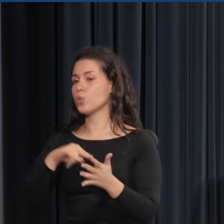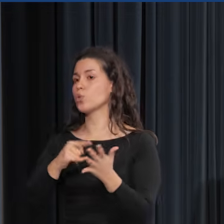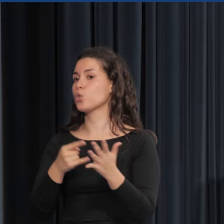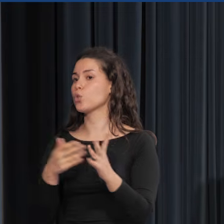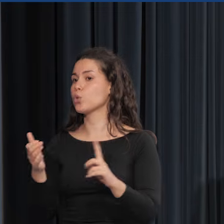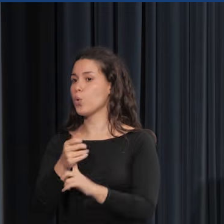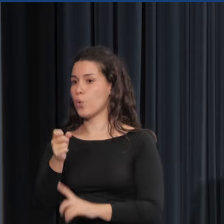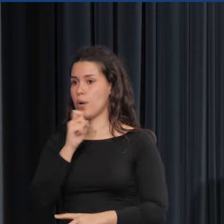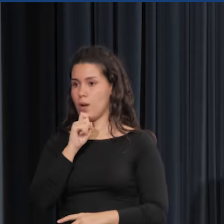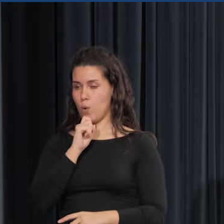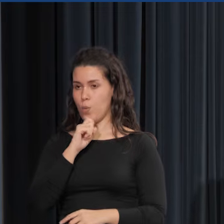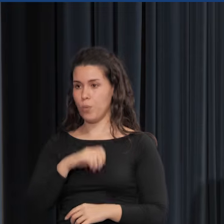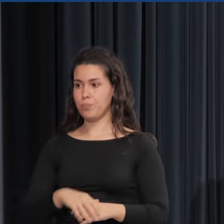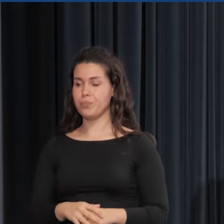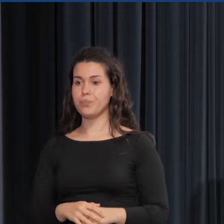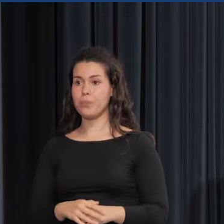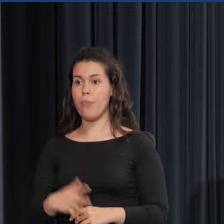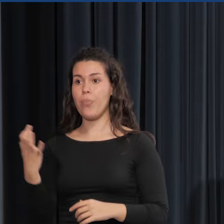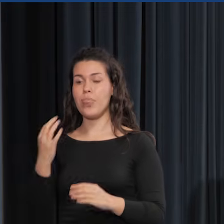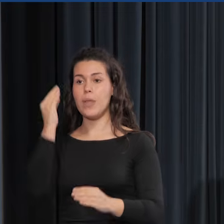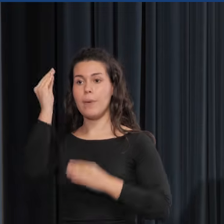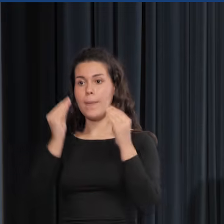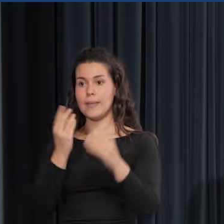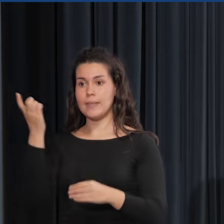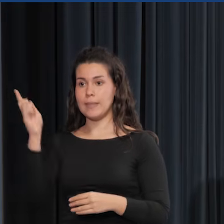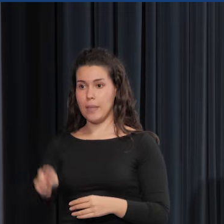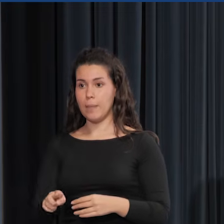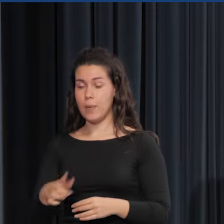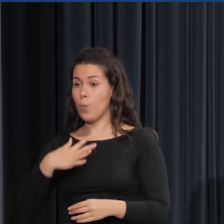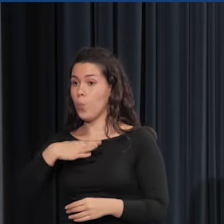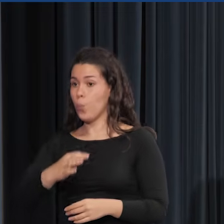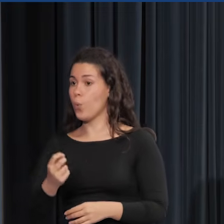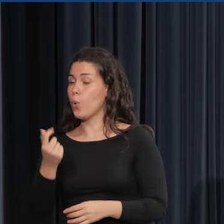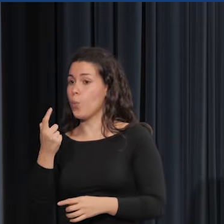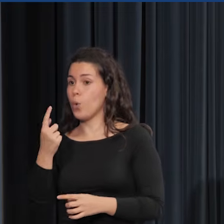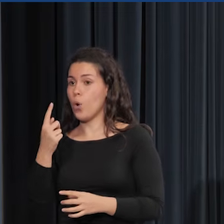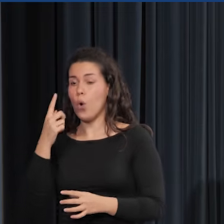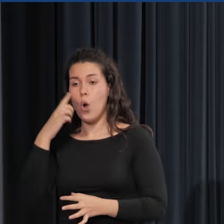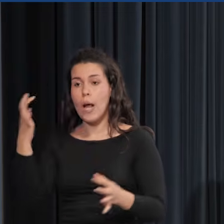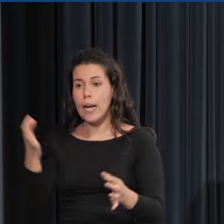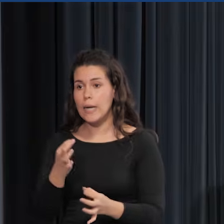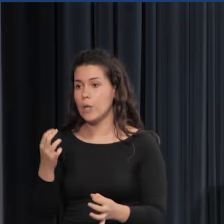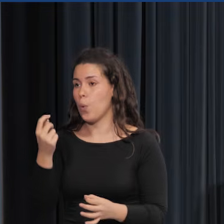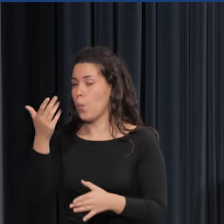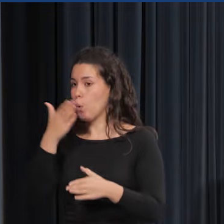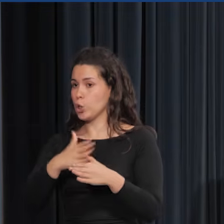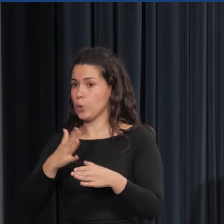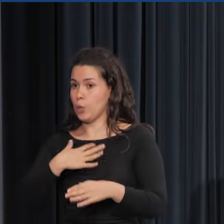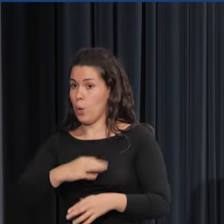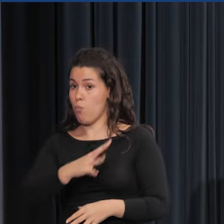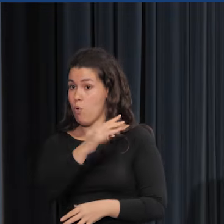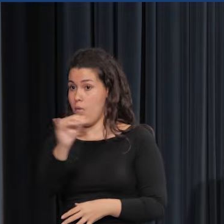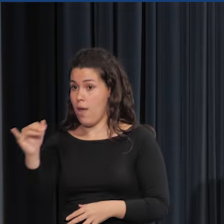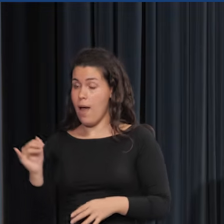y será la que nos quedemos. Tenemos que pensar también que nos van a quedar riesgos residuales y que estos riesgos residuales pues no nos va a quedar